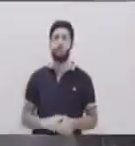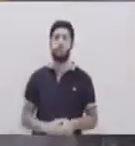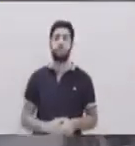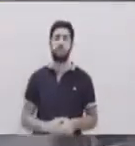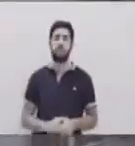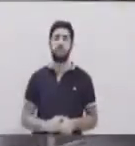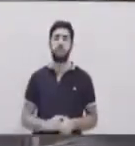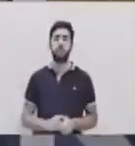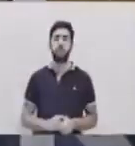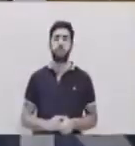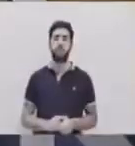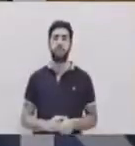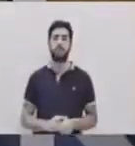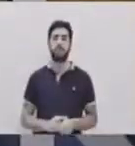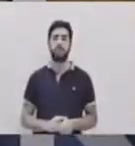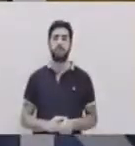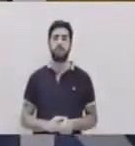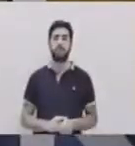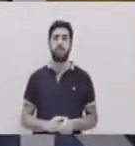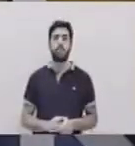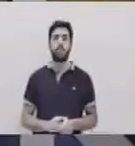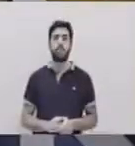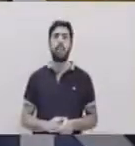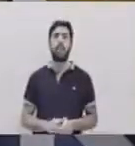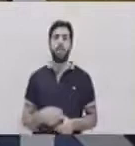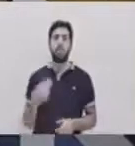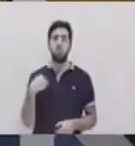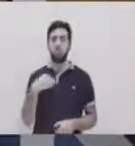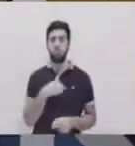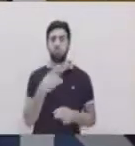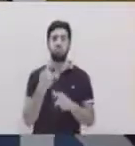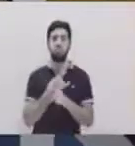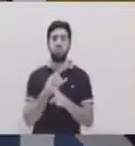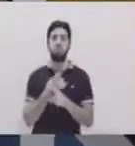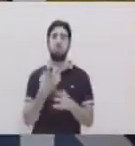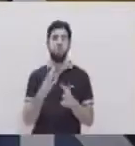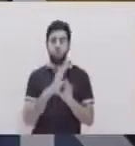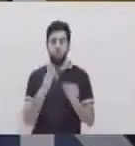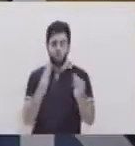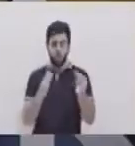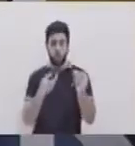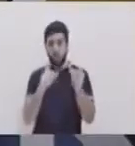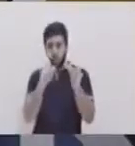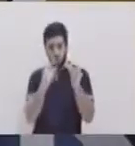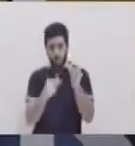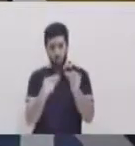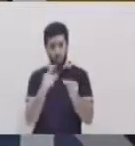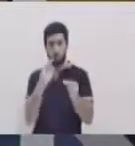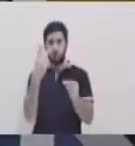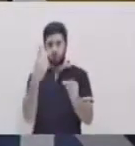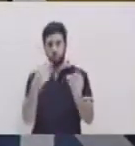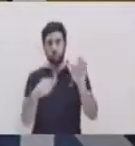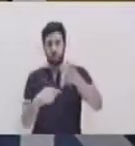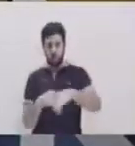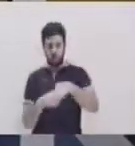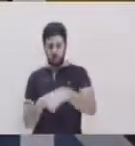favor, Y para hacer la representación solo utilizamos un lado. los dos lados. Los dos lados.